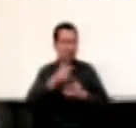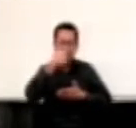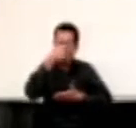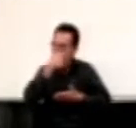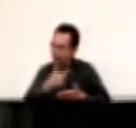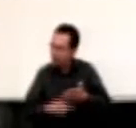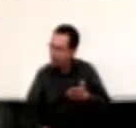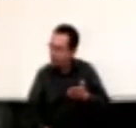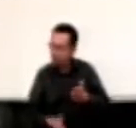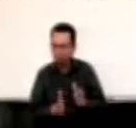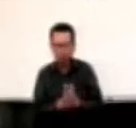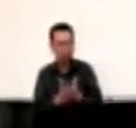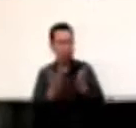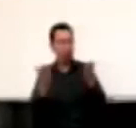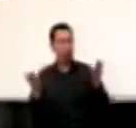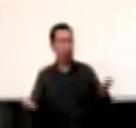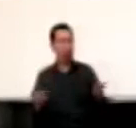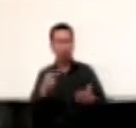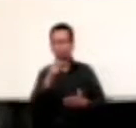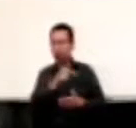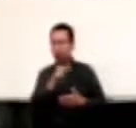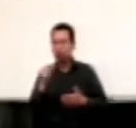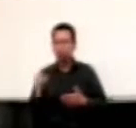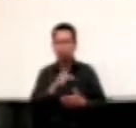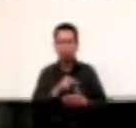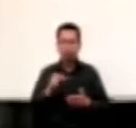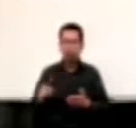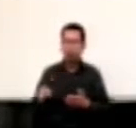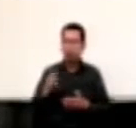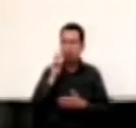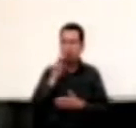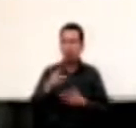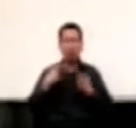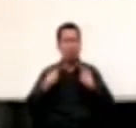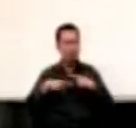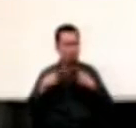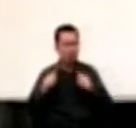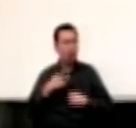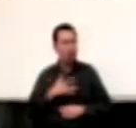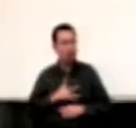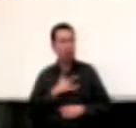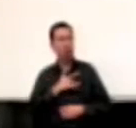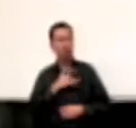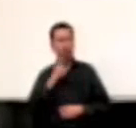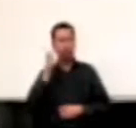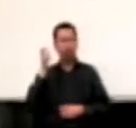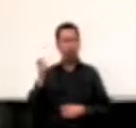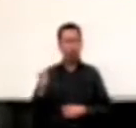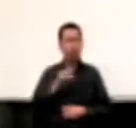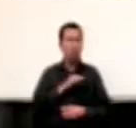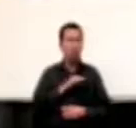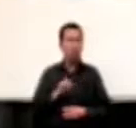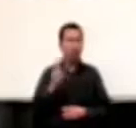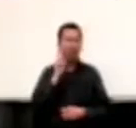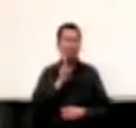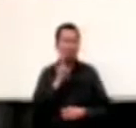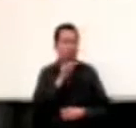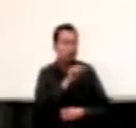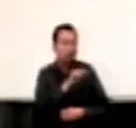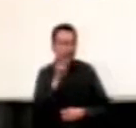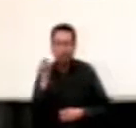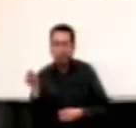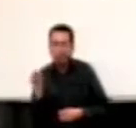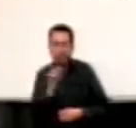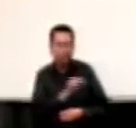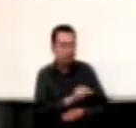abiertas y no cerradas, bueno, no abiertas, no desbloqueadas, en donde los ciudadanos sintieran que también tenían más capacidad para seleccionar